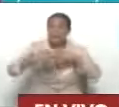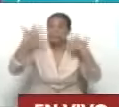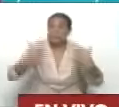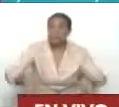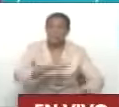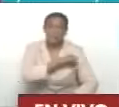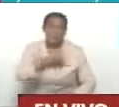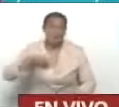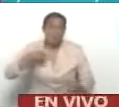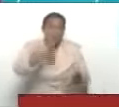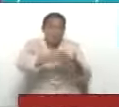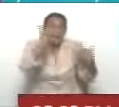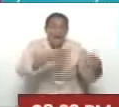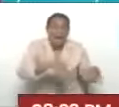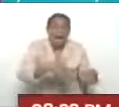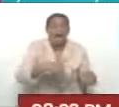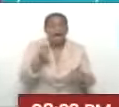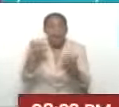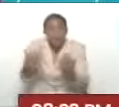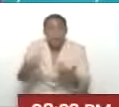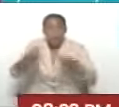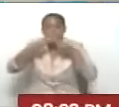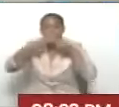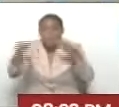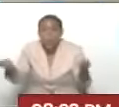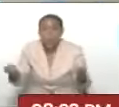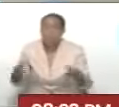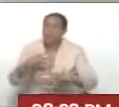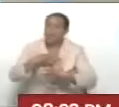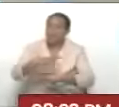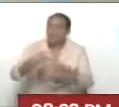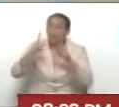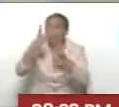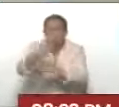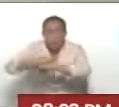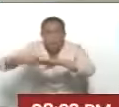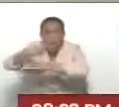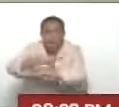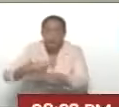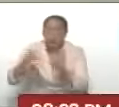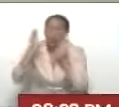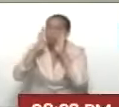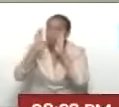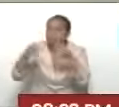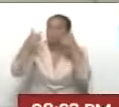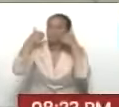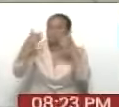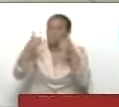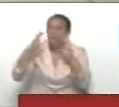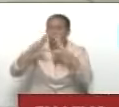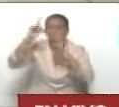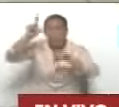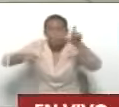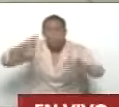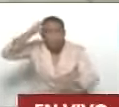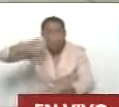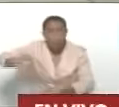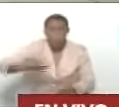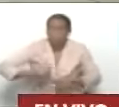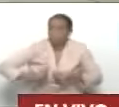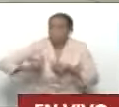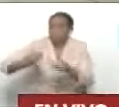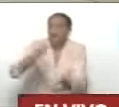sector privado, que gracias a su iniciativa, presidente, nosotros estamos en capacidad a todo nuestro pueblo de